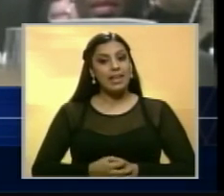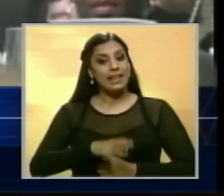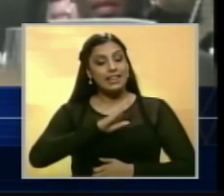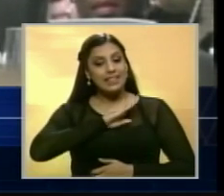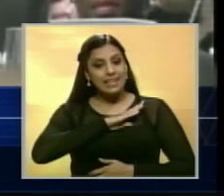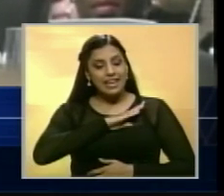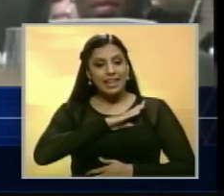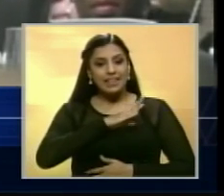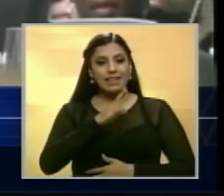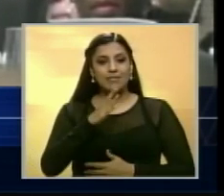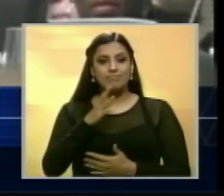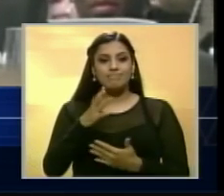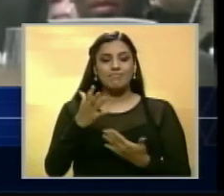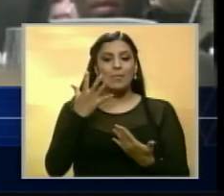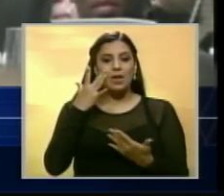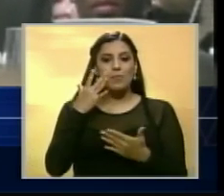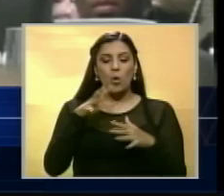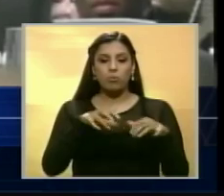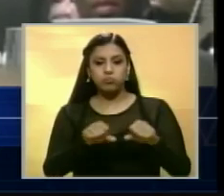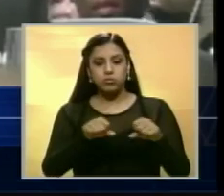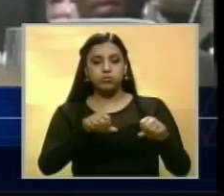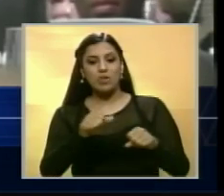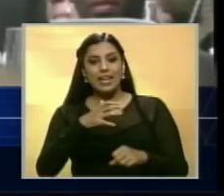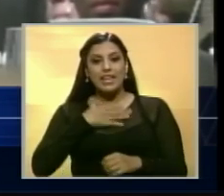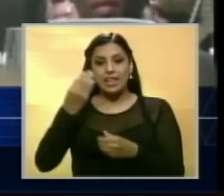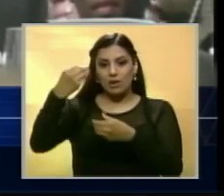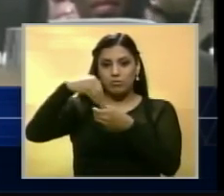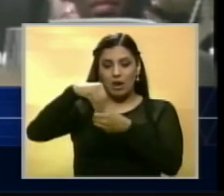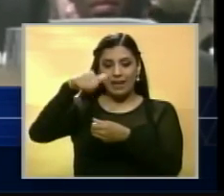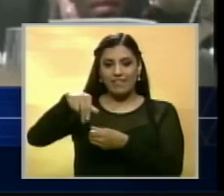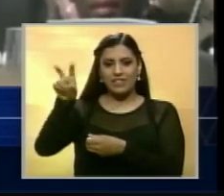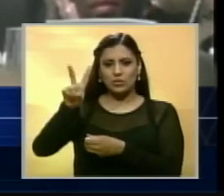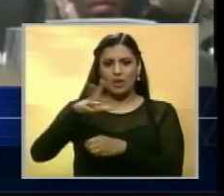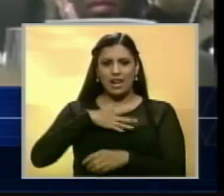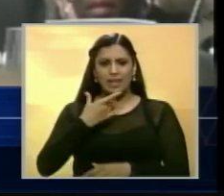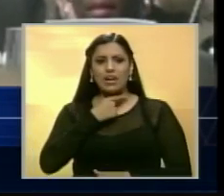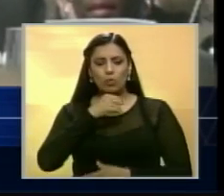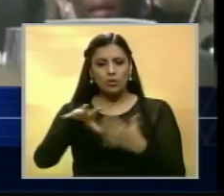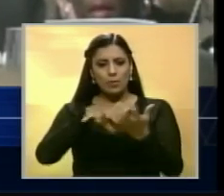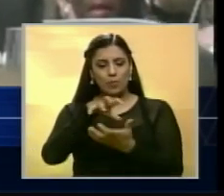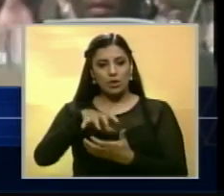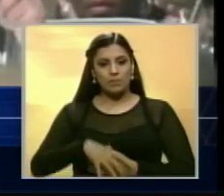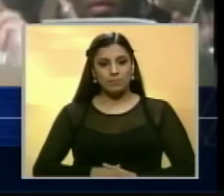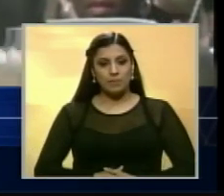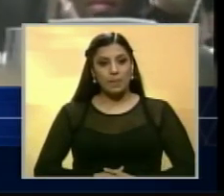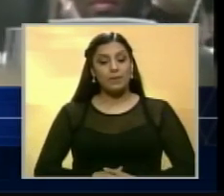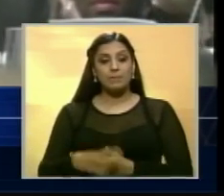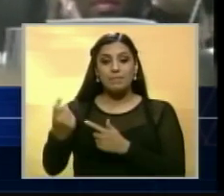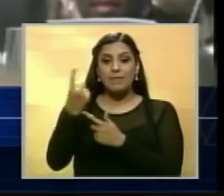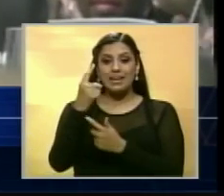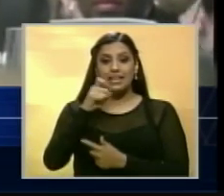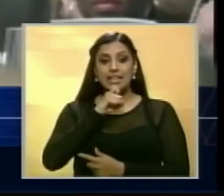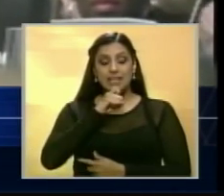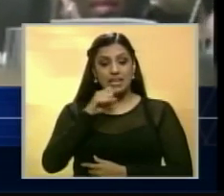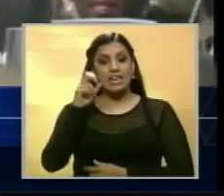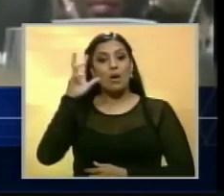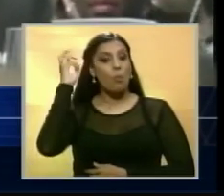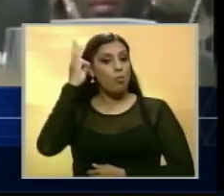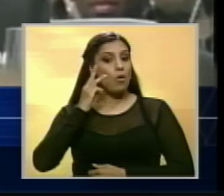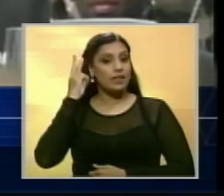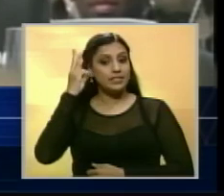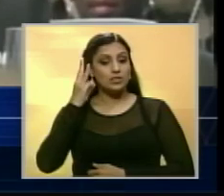tiene una posición intervencionista sobre los asuntos internos de Venezuela. Mandatado, ya veo, por